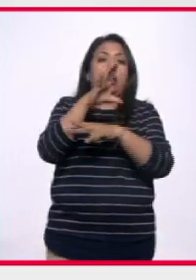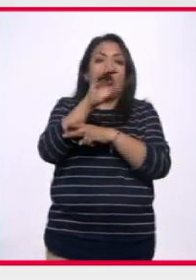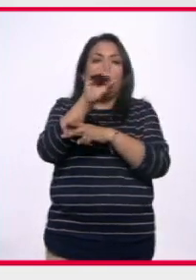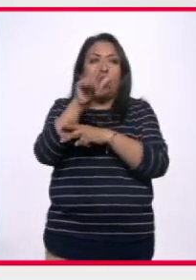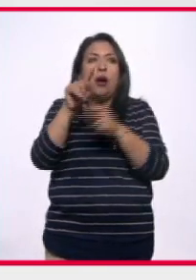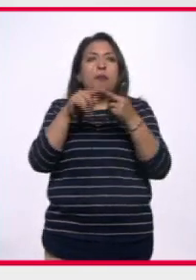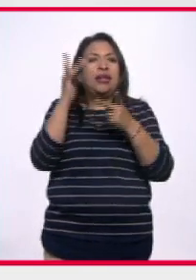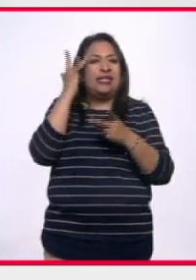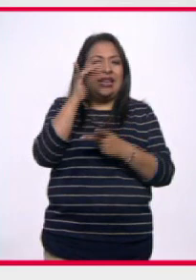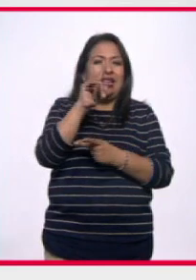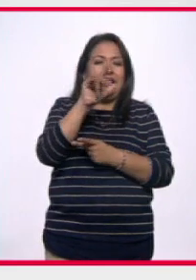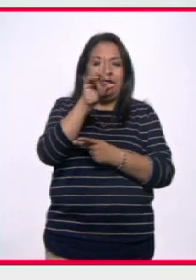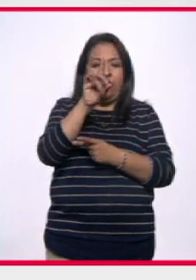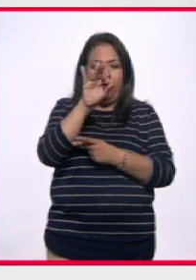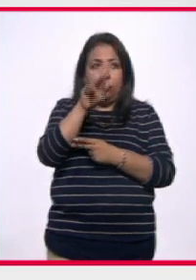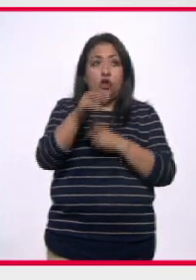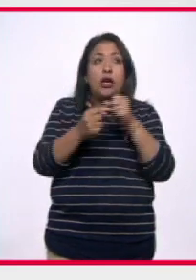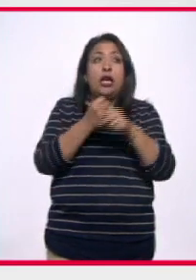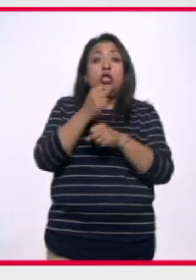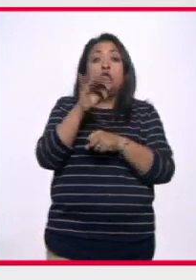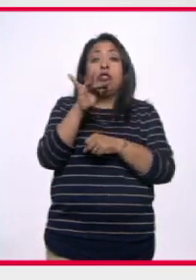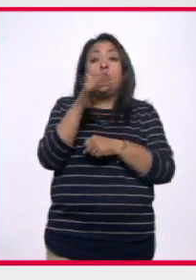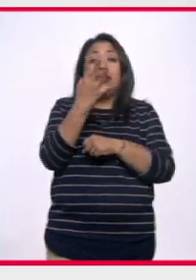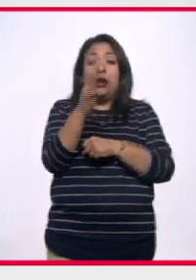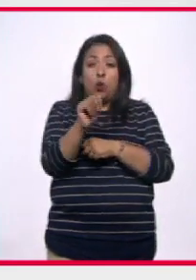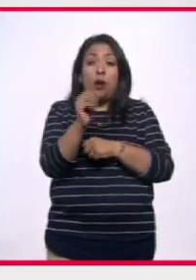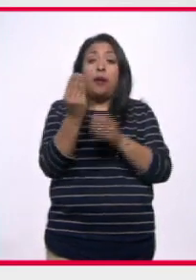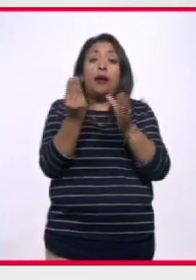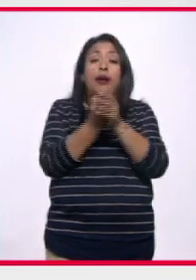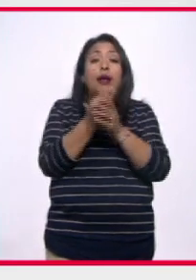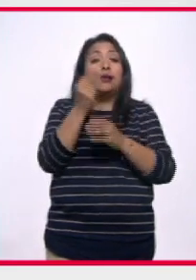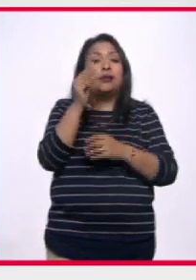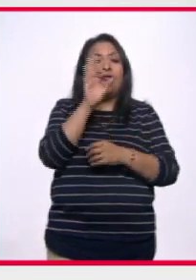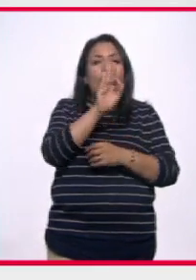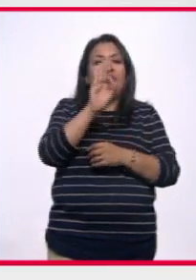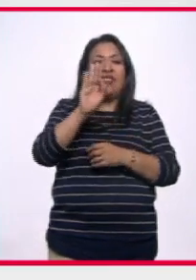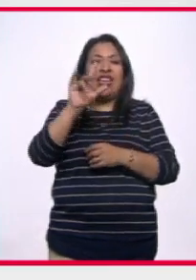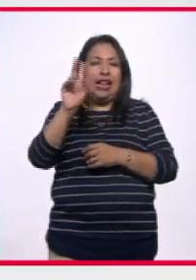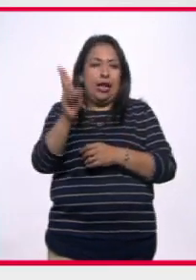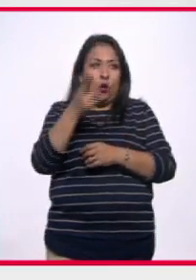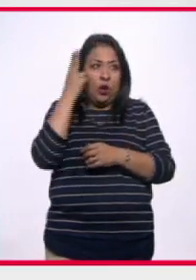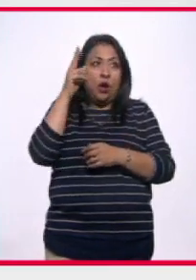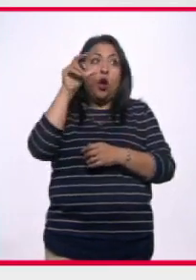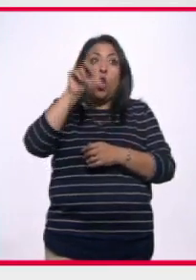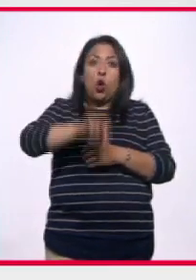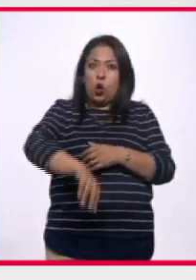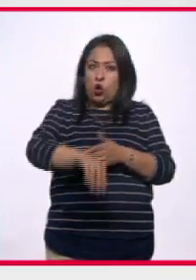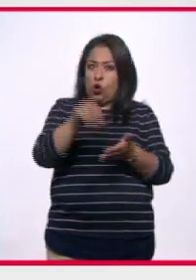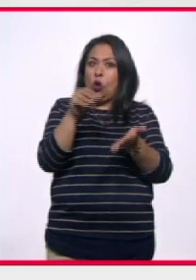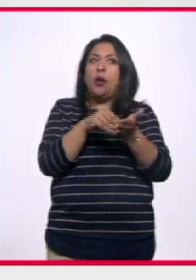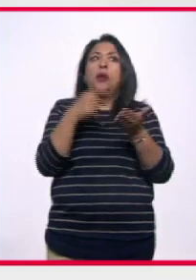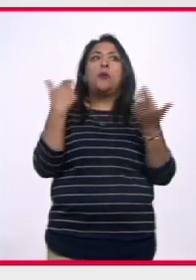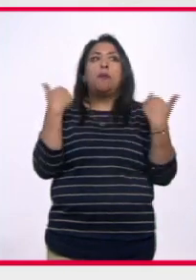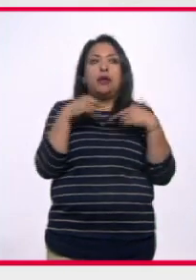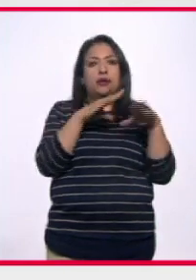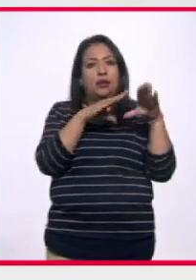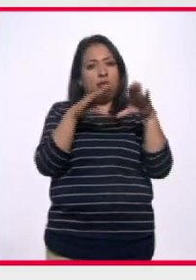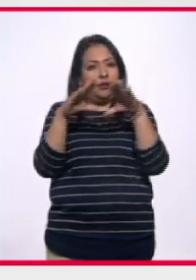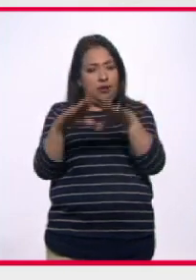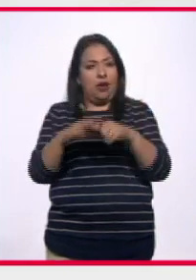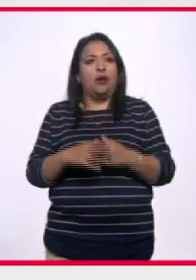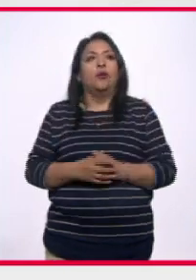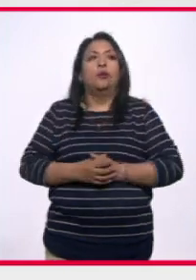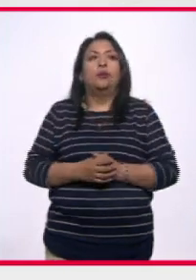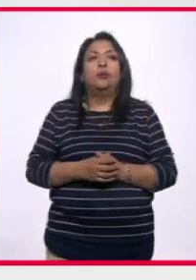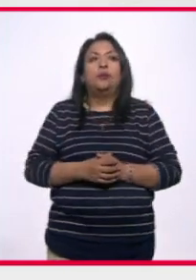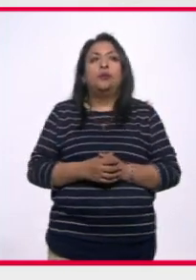san ildefonso y en 59 me dieron clases en la facultad de filosofía y letras donde sigo siendo profesora emérita